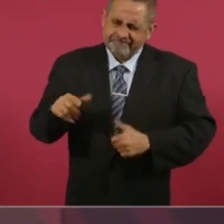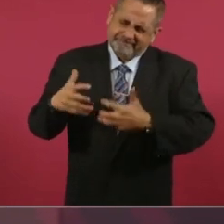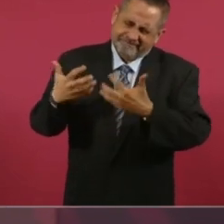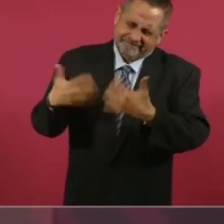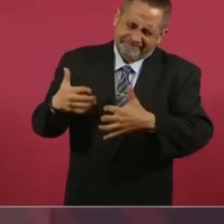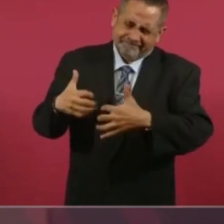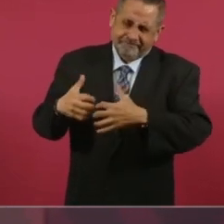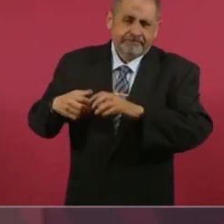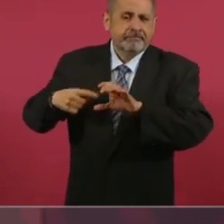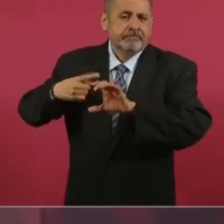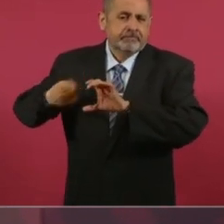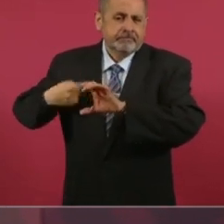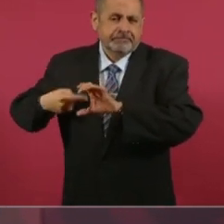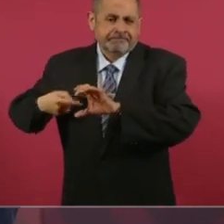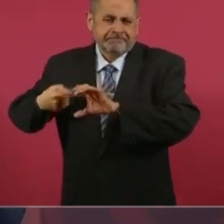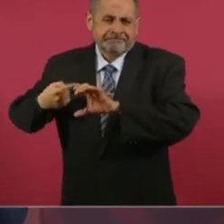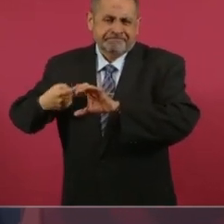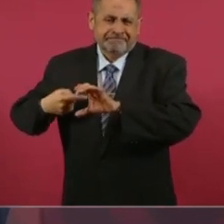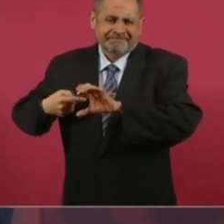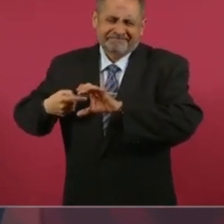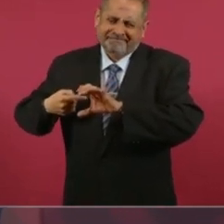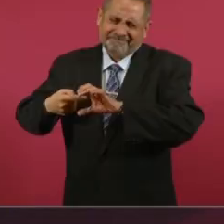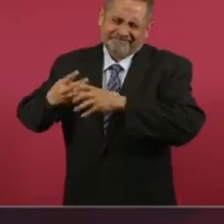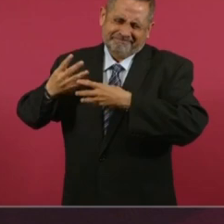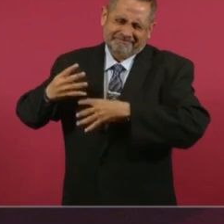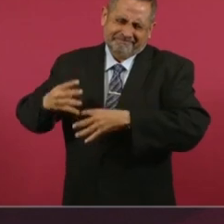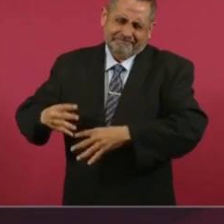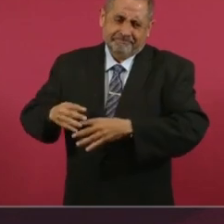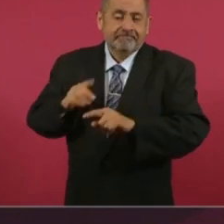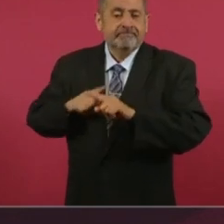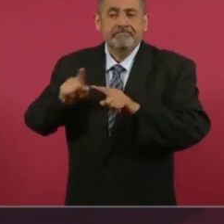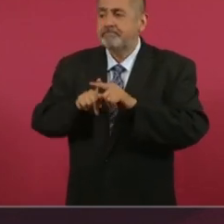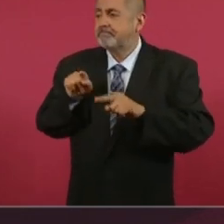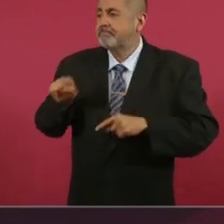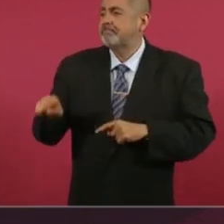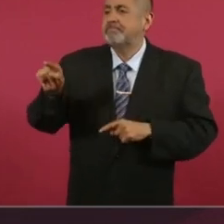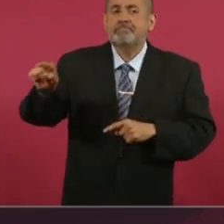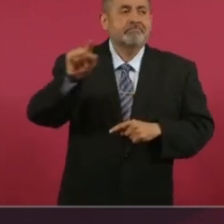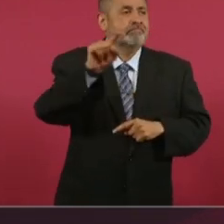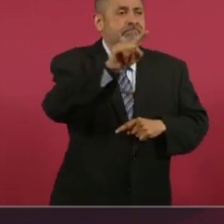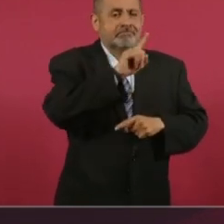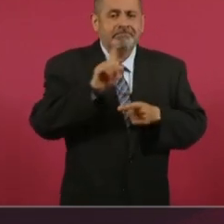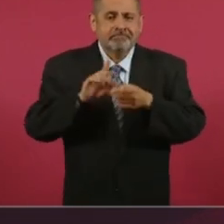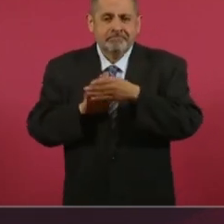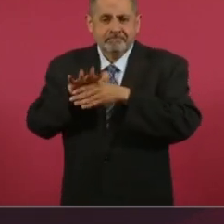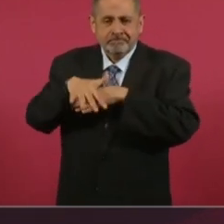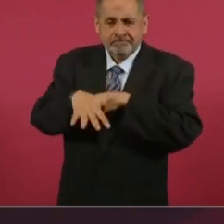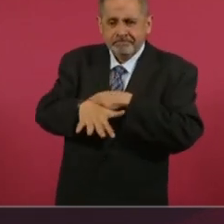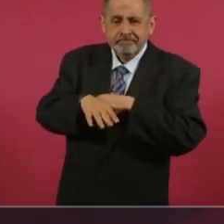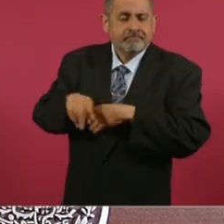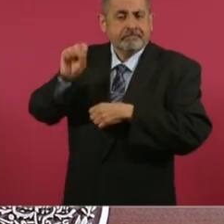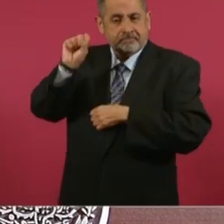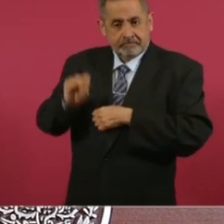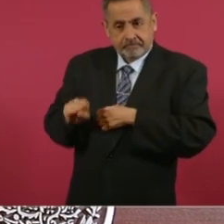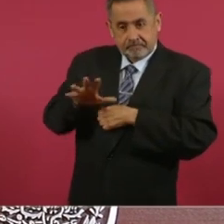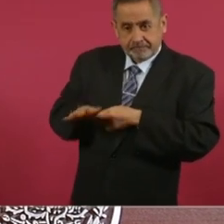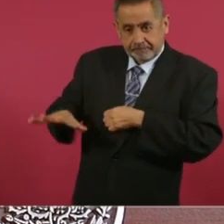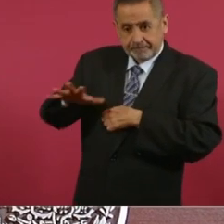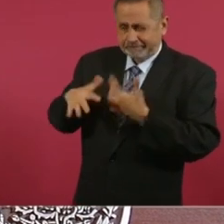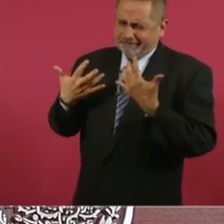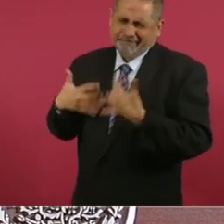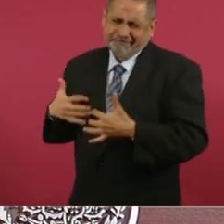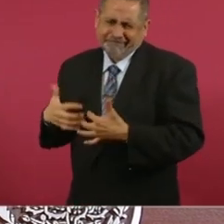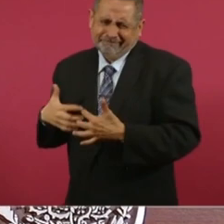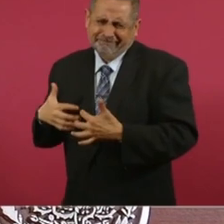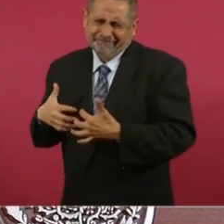producir, a turbinar todas las hidroeléctricas del sureste